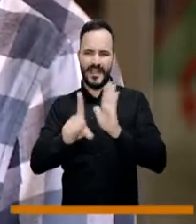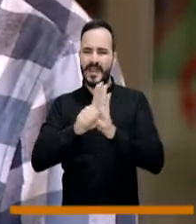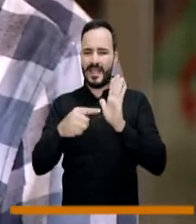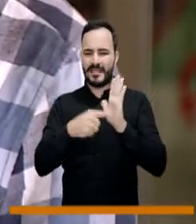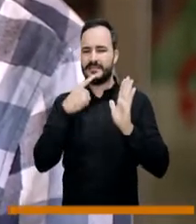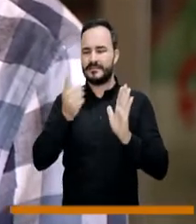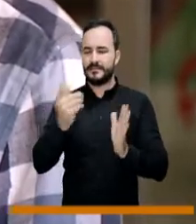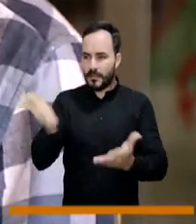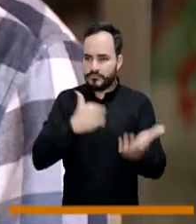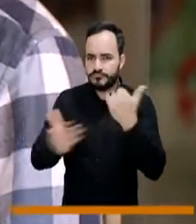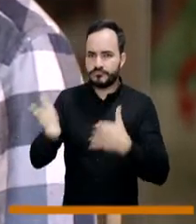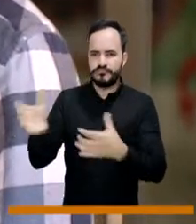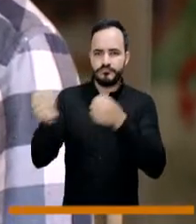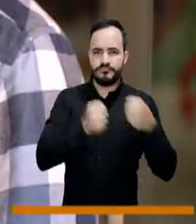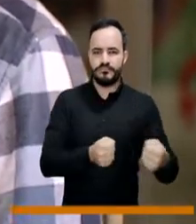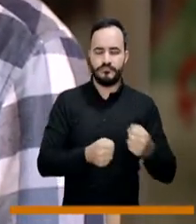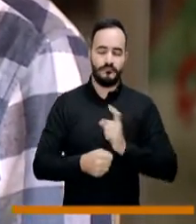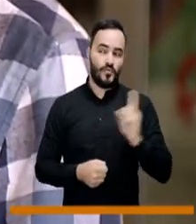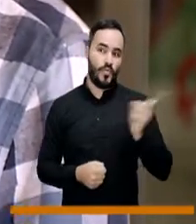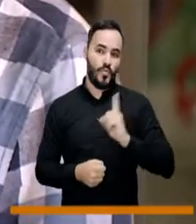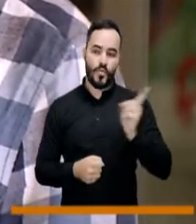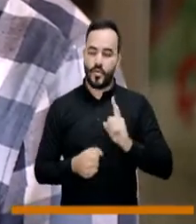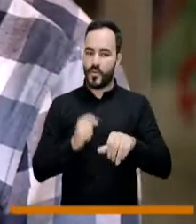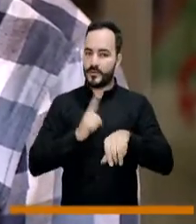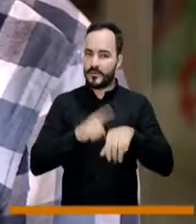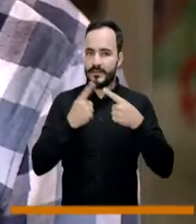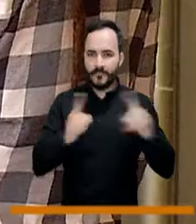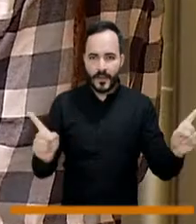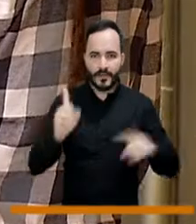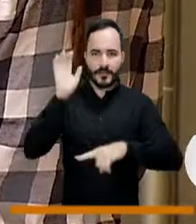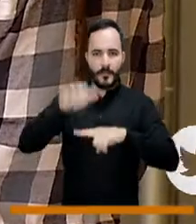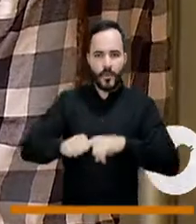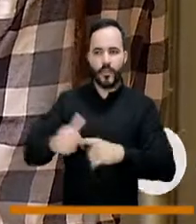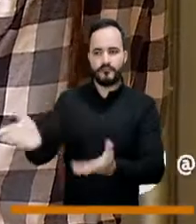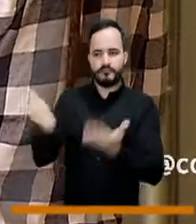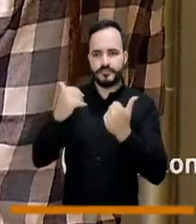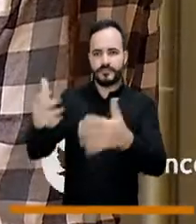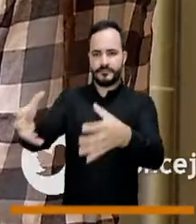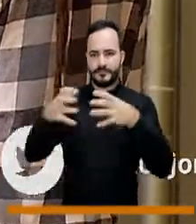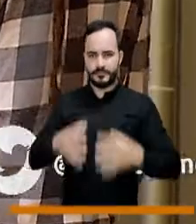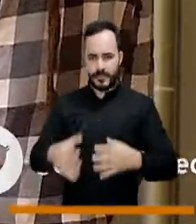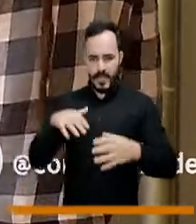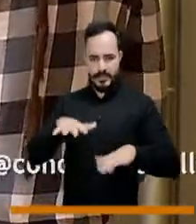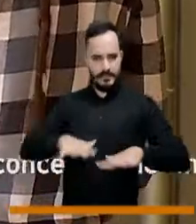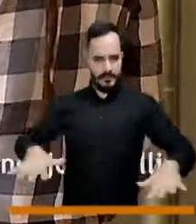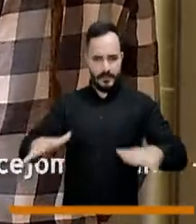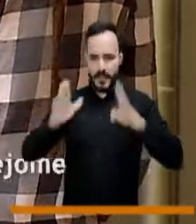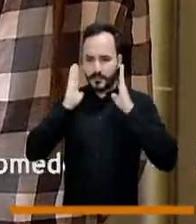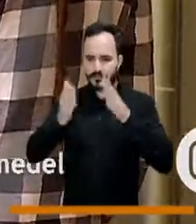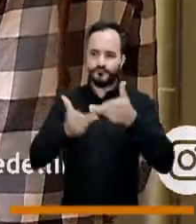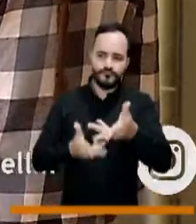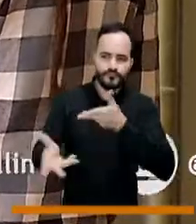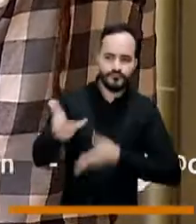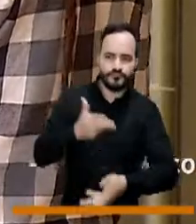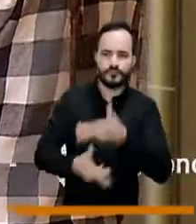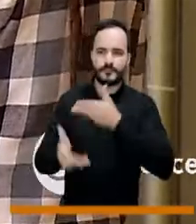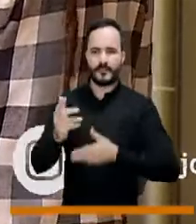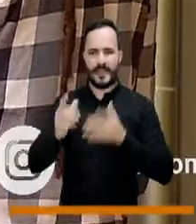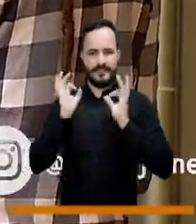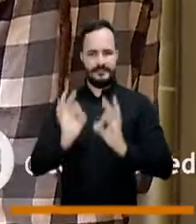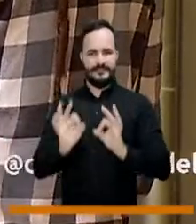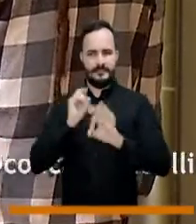dice la ley de reclutamiento, que implica un proceso de incorporación con una citación en unos espacios